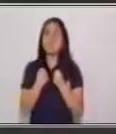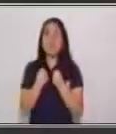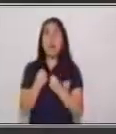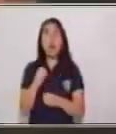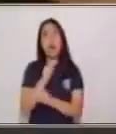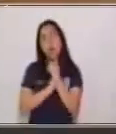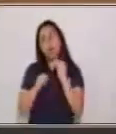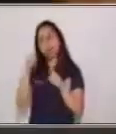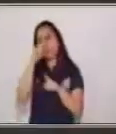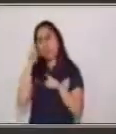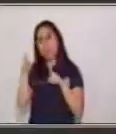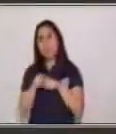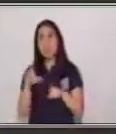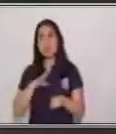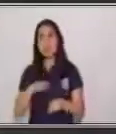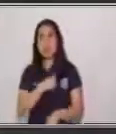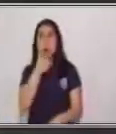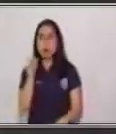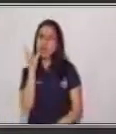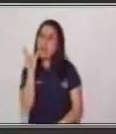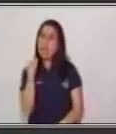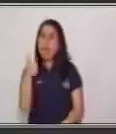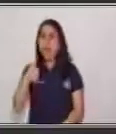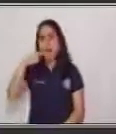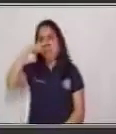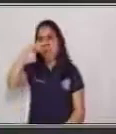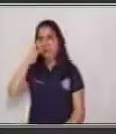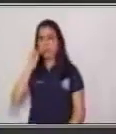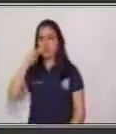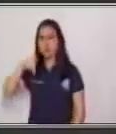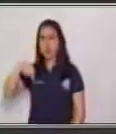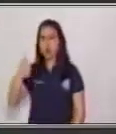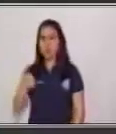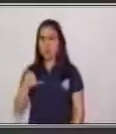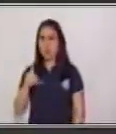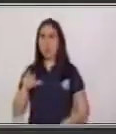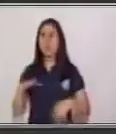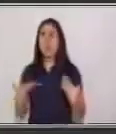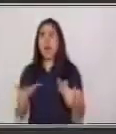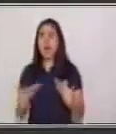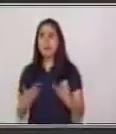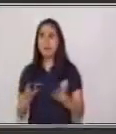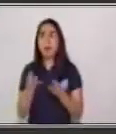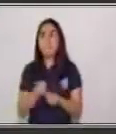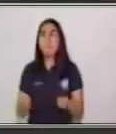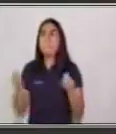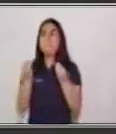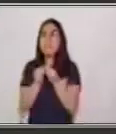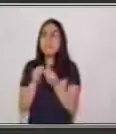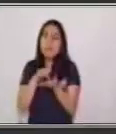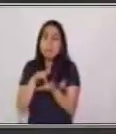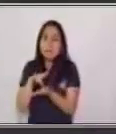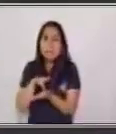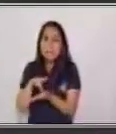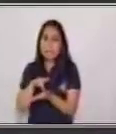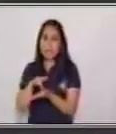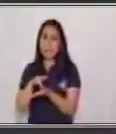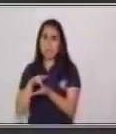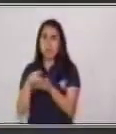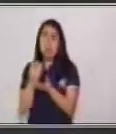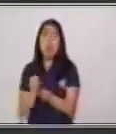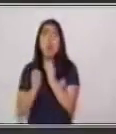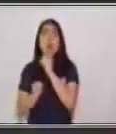fuerza. Y quiero que prestes especial atención en que siempre habrá una sílaba tónica en una palabra y una sílaba